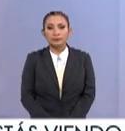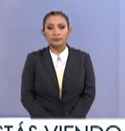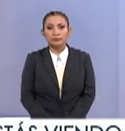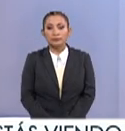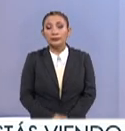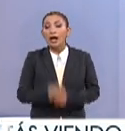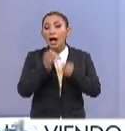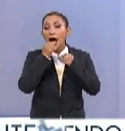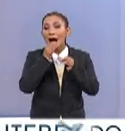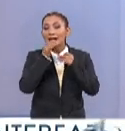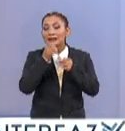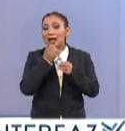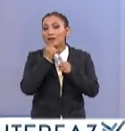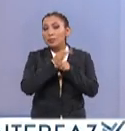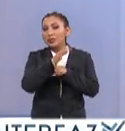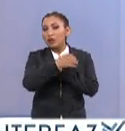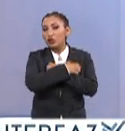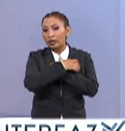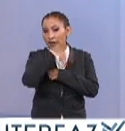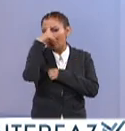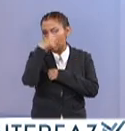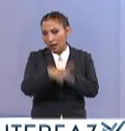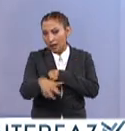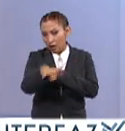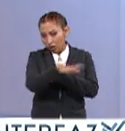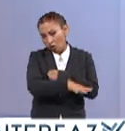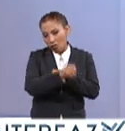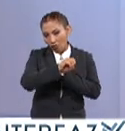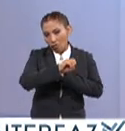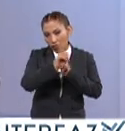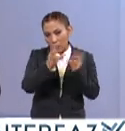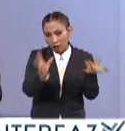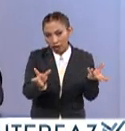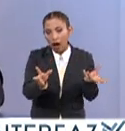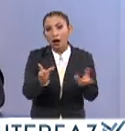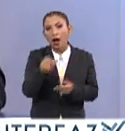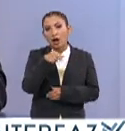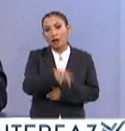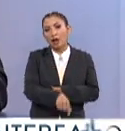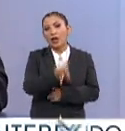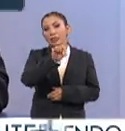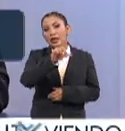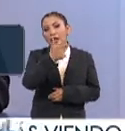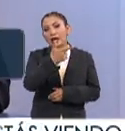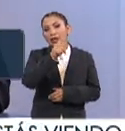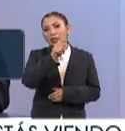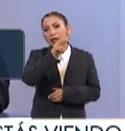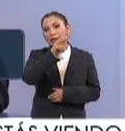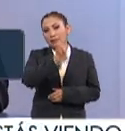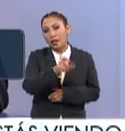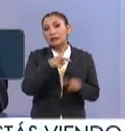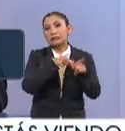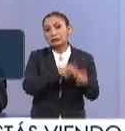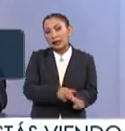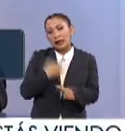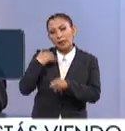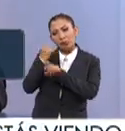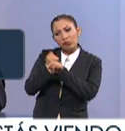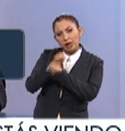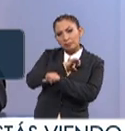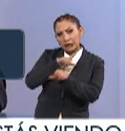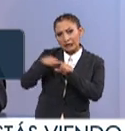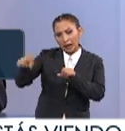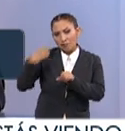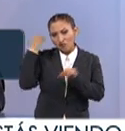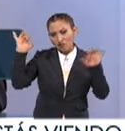Y la Agencia Informativa de Educación de México, por supuesto, de televisión educativa, continúa con la cobertura